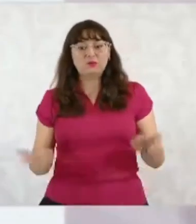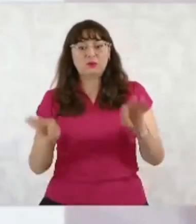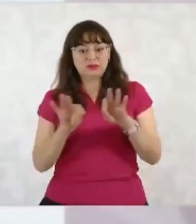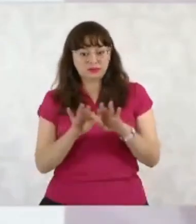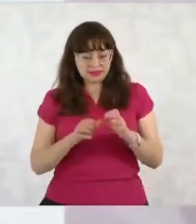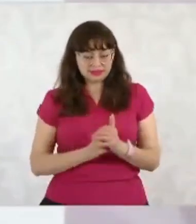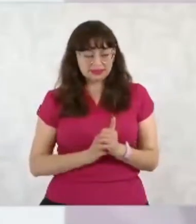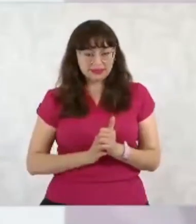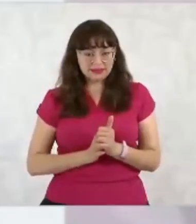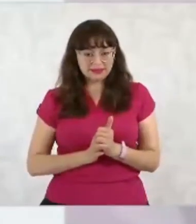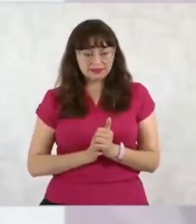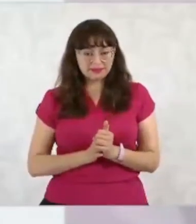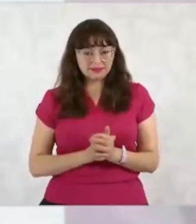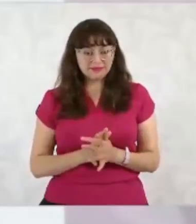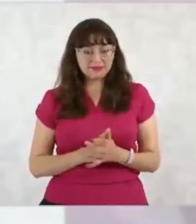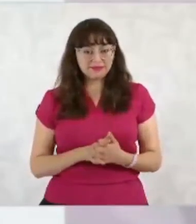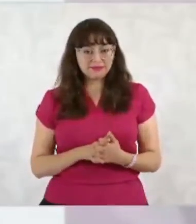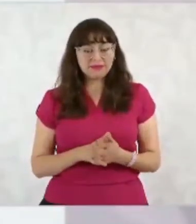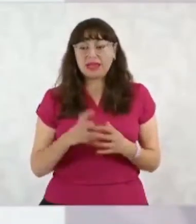Ese es el legado que dejas.